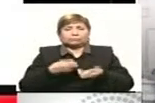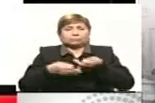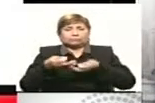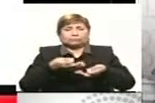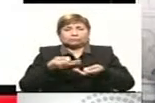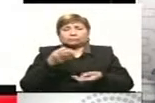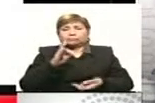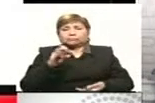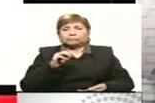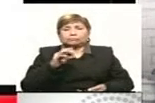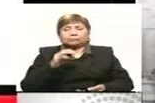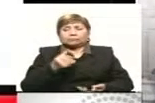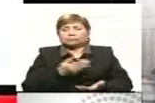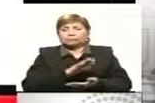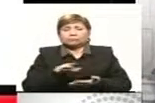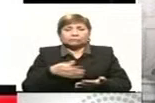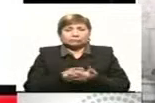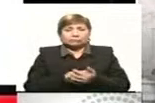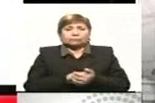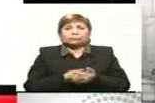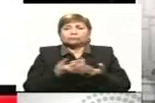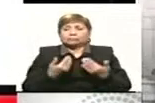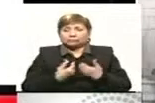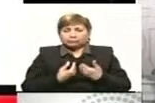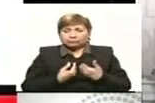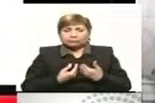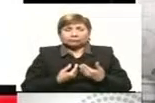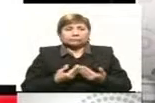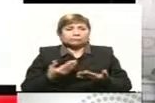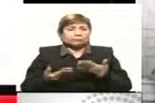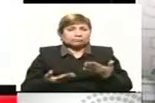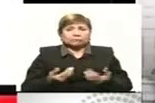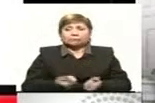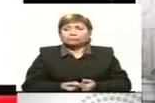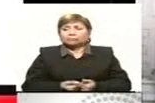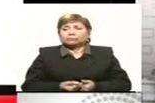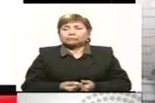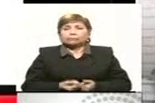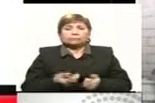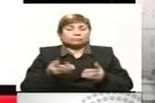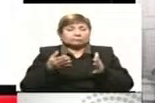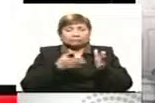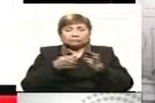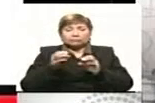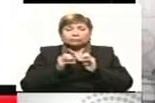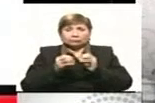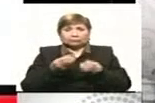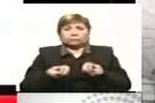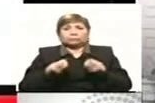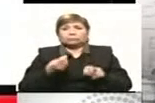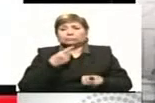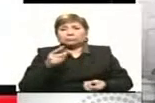financieras internacionales. Todavía tenemos una cantidad de deuda externa que seguramente mantendremos, pero como ustedes ven,